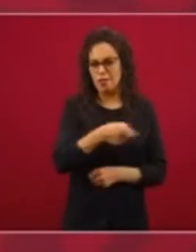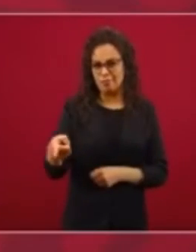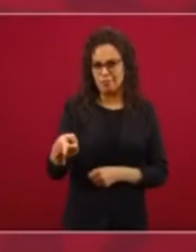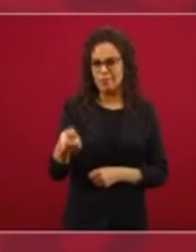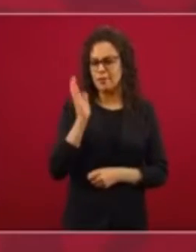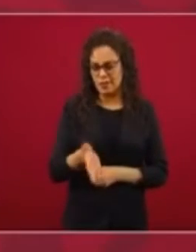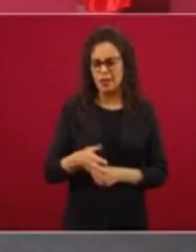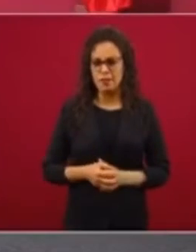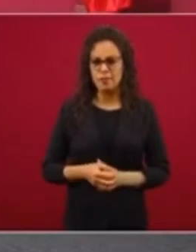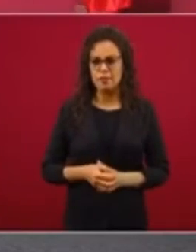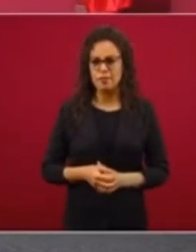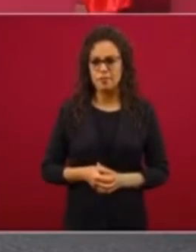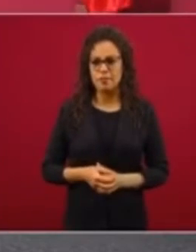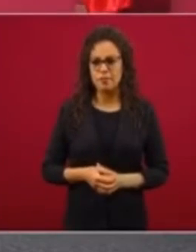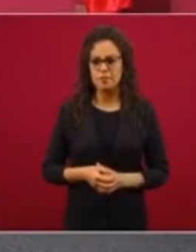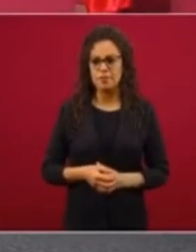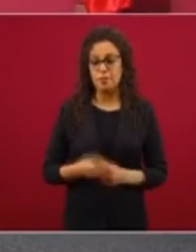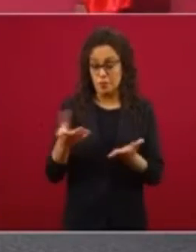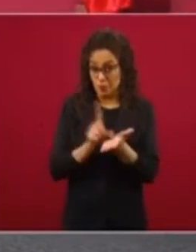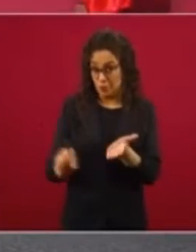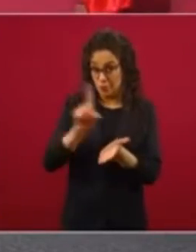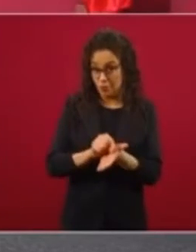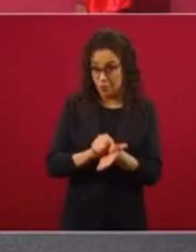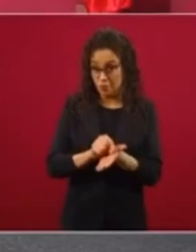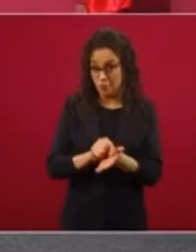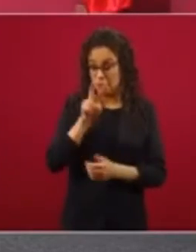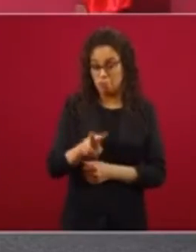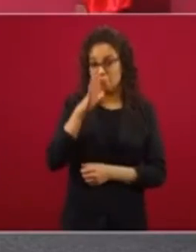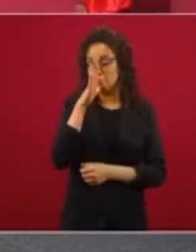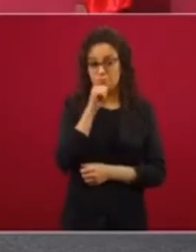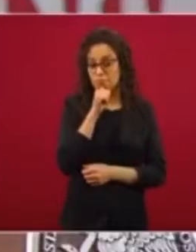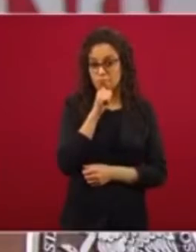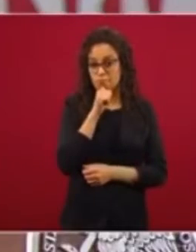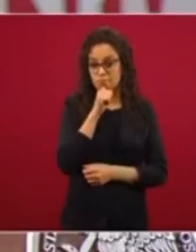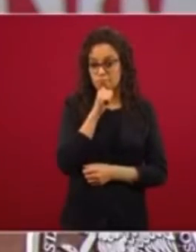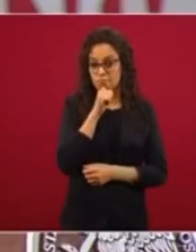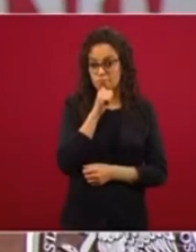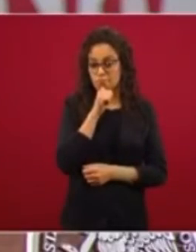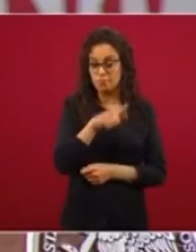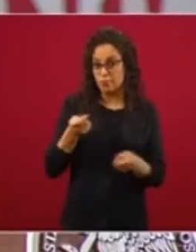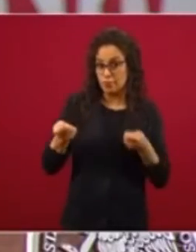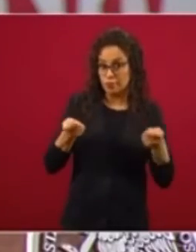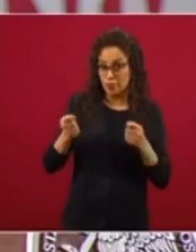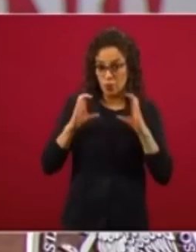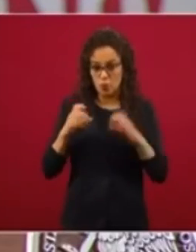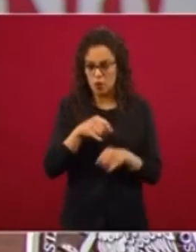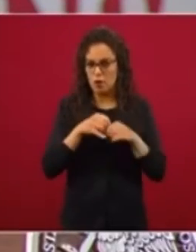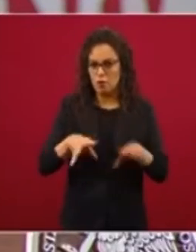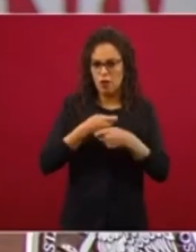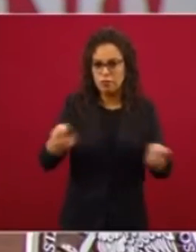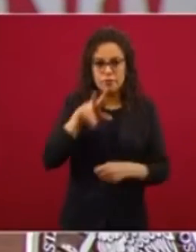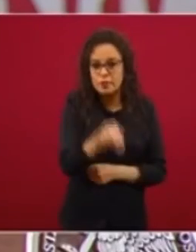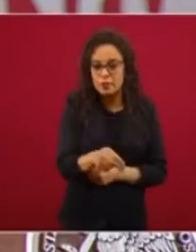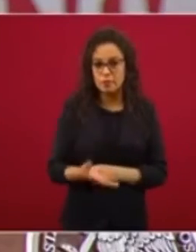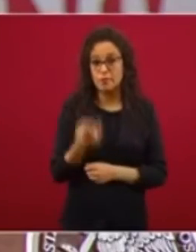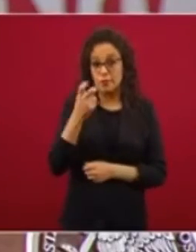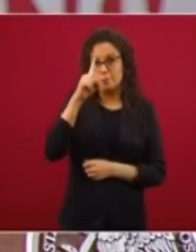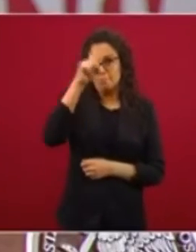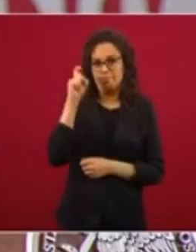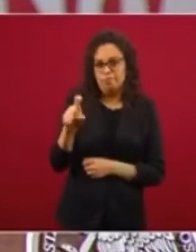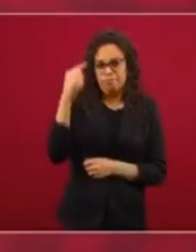A ver, ¿no puede Twitter? ¿No pueden controlar eso? Esa es la pregunta,